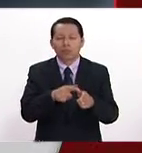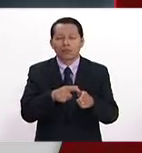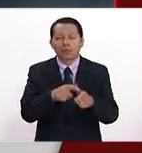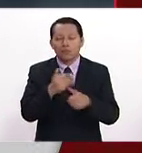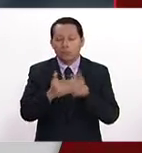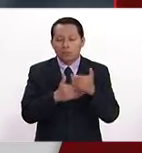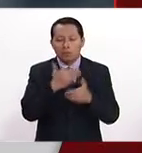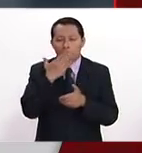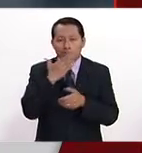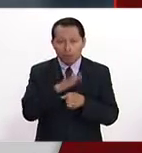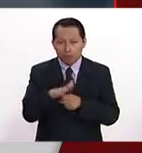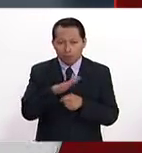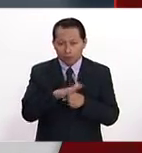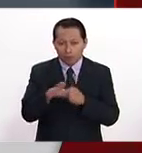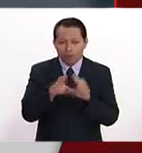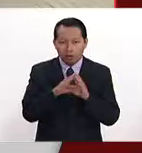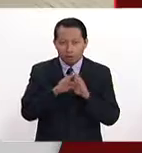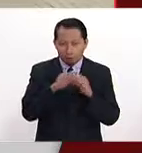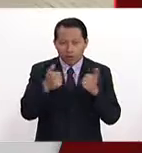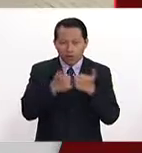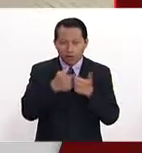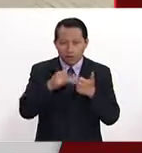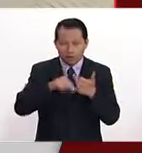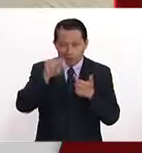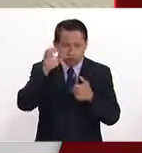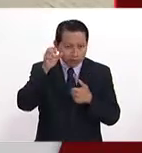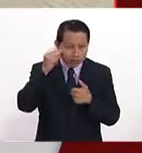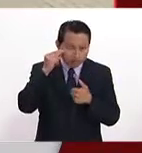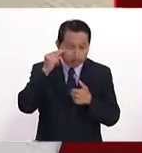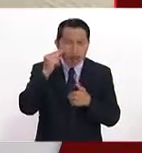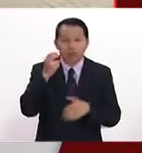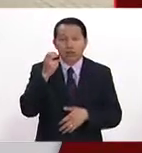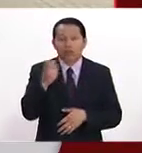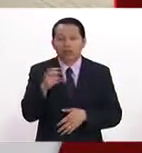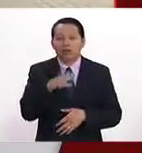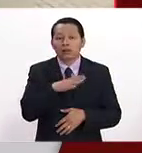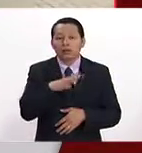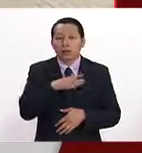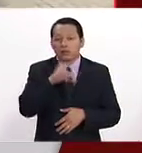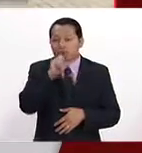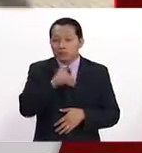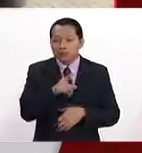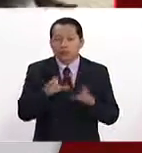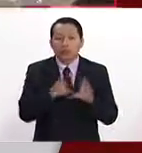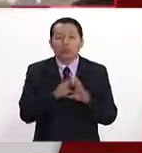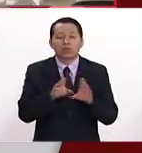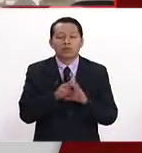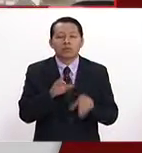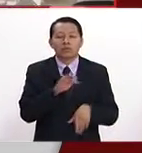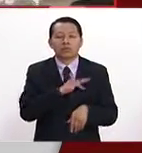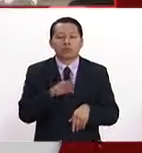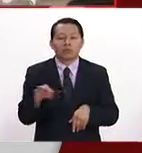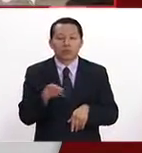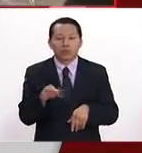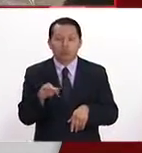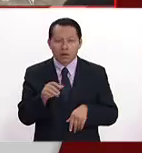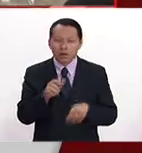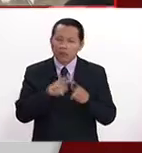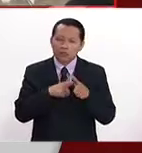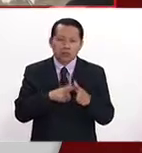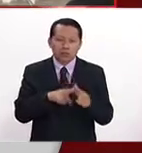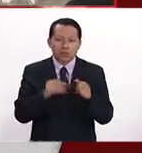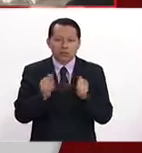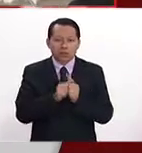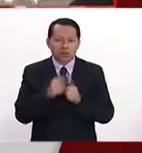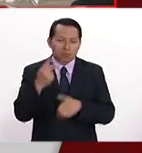traduce en estabilidad en la frontera norte de China, lo que en su momento pues, le garantiza cierta continuidad con